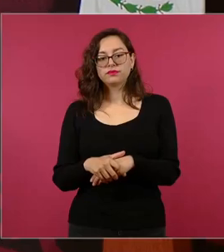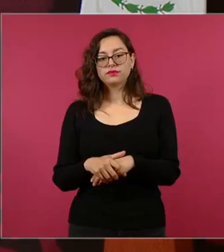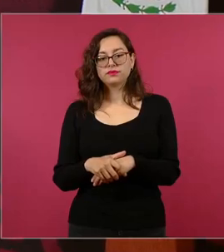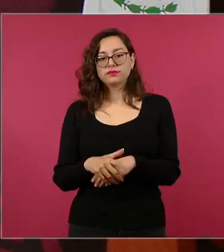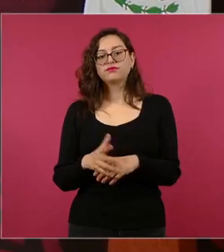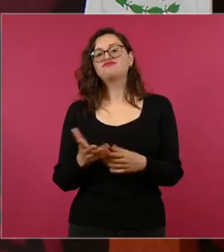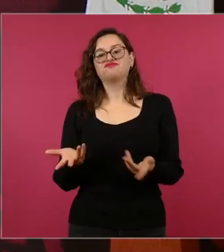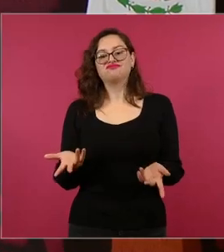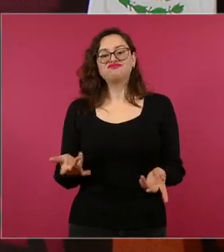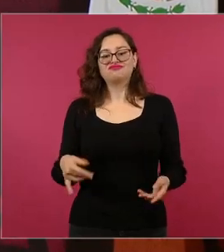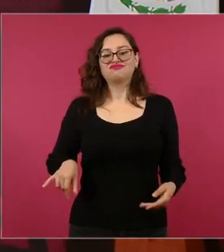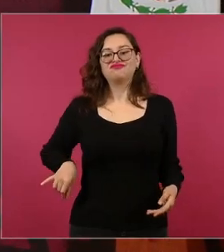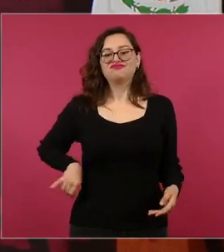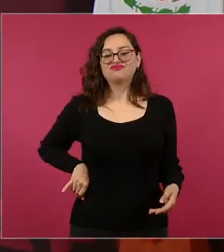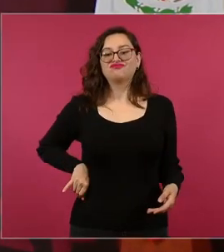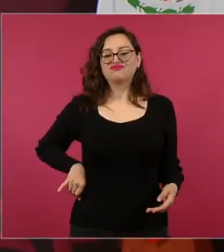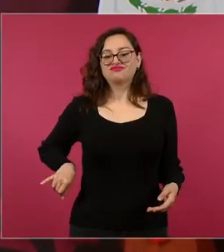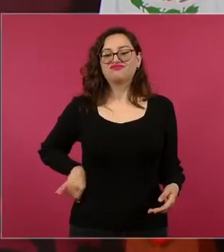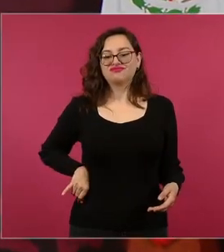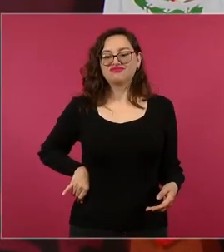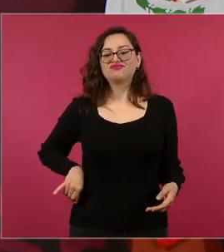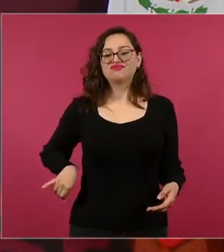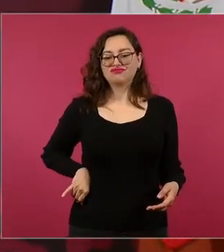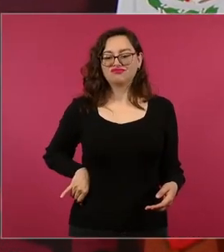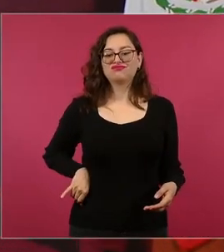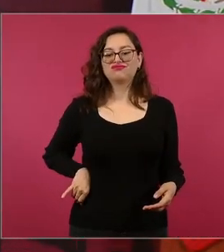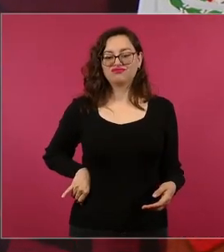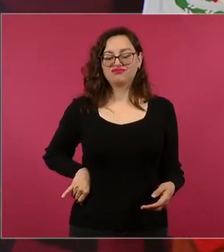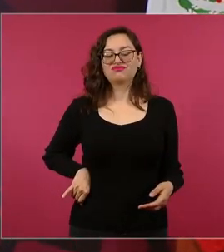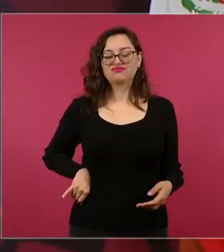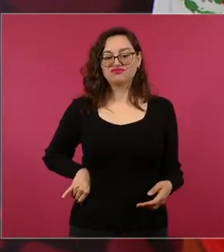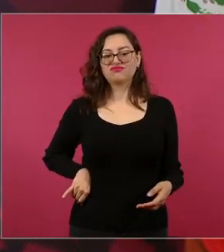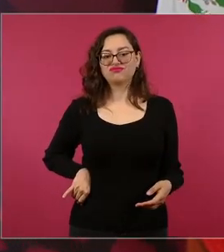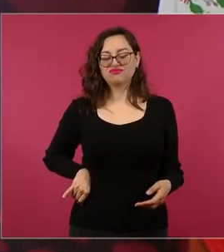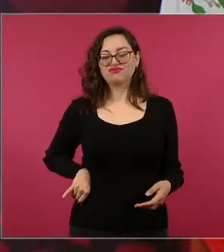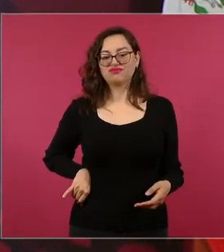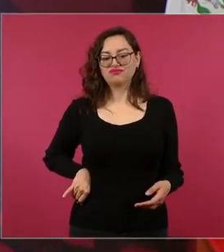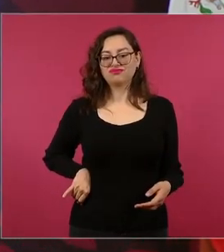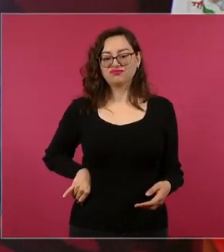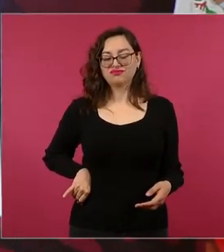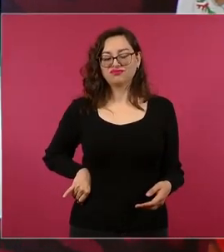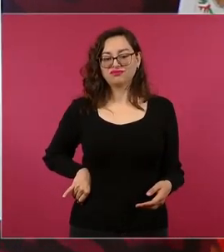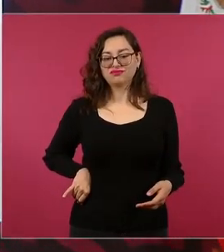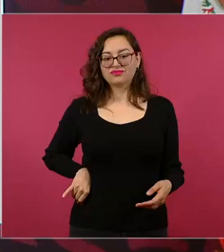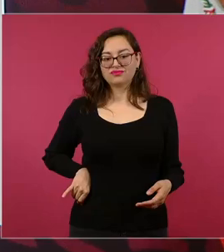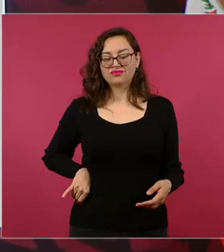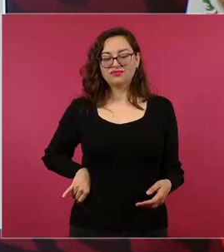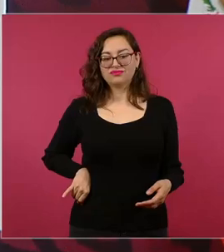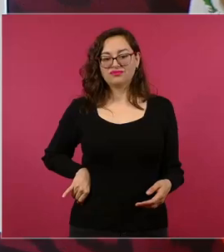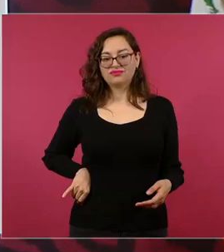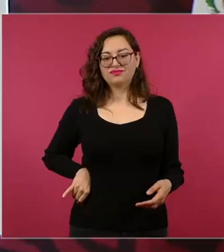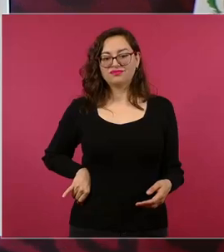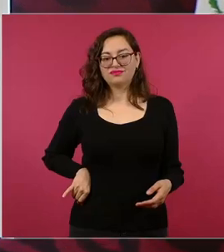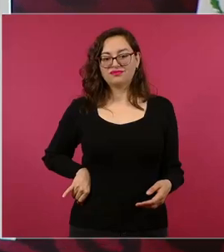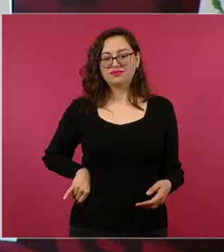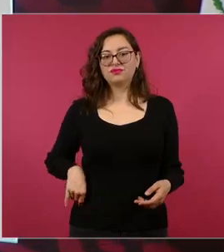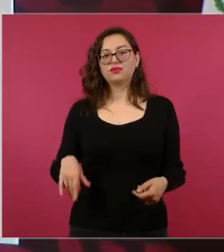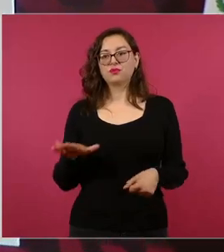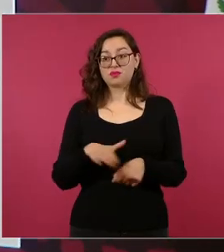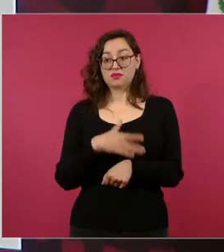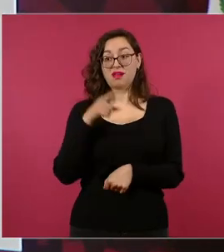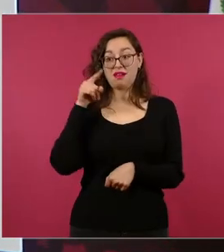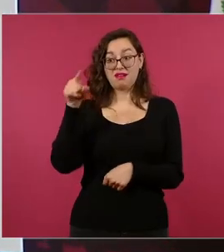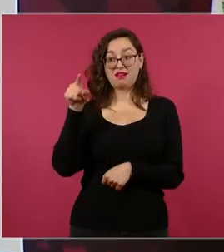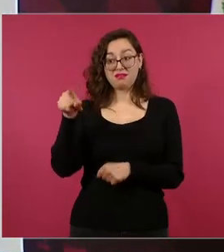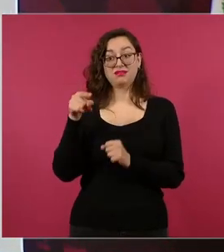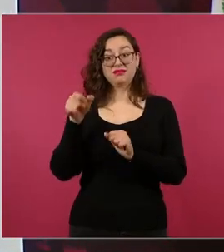y es muy interesante porque el primer ministro tiene que ir una vez a la semana.